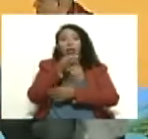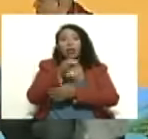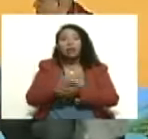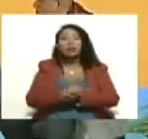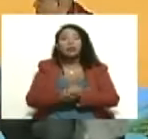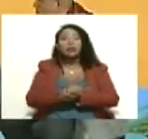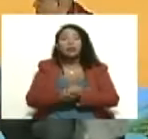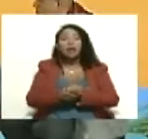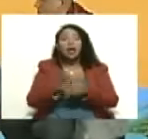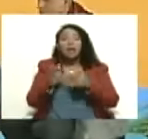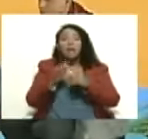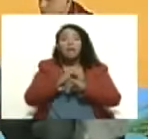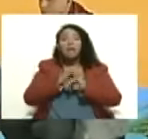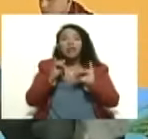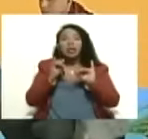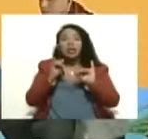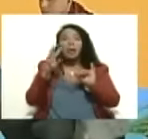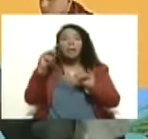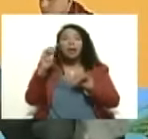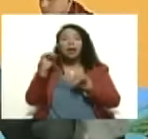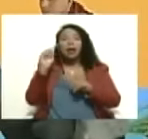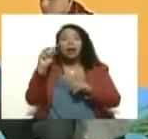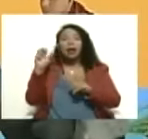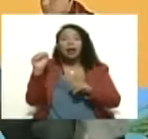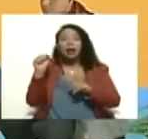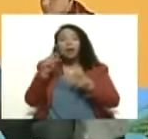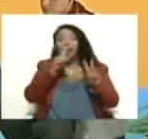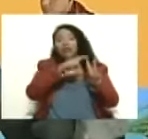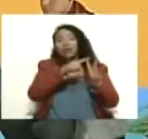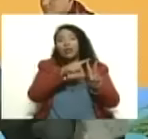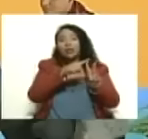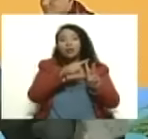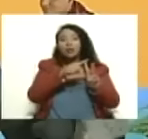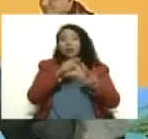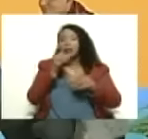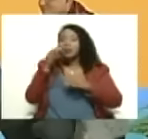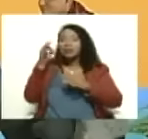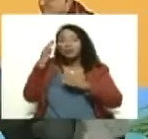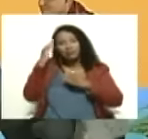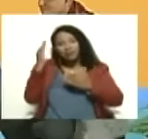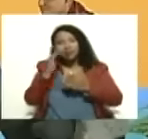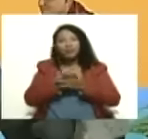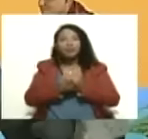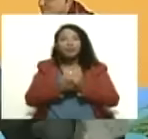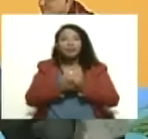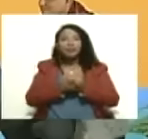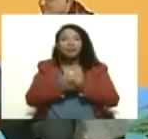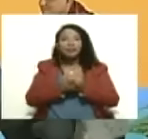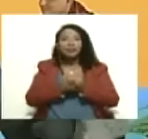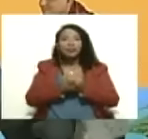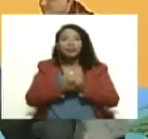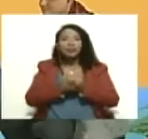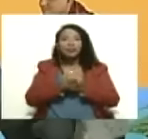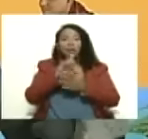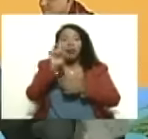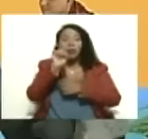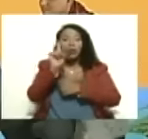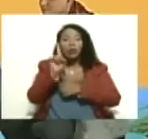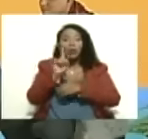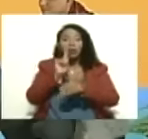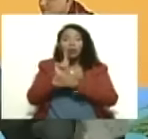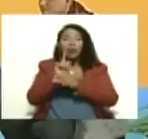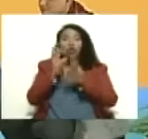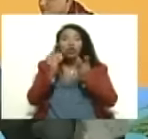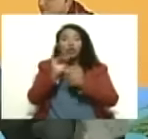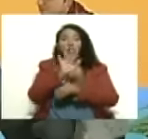y para cerrar Mariana mata por btv Hola buenas tardes cómo eh bien Una una sola pregunta y tiene que ver justamente con la pregunta